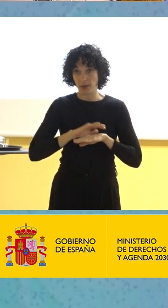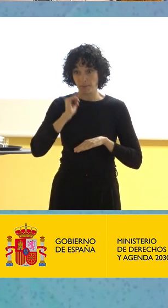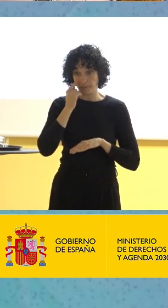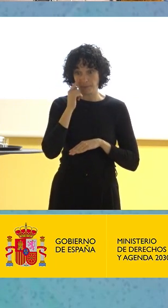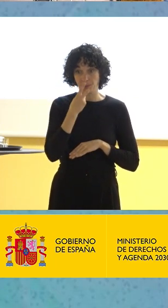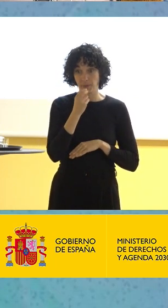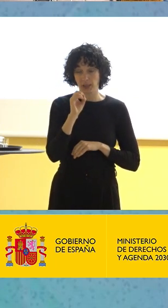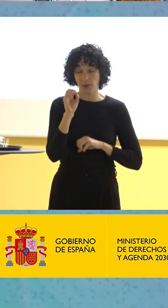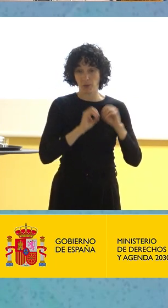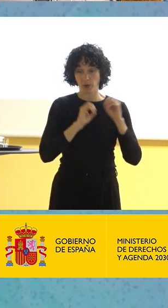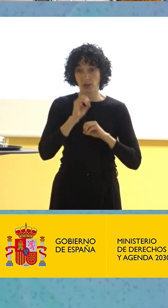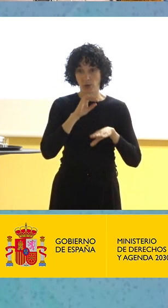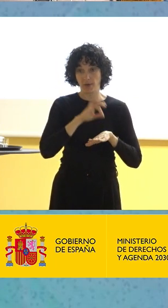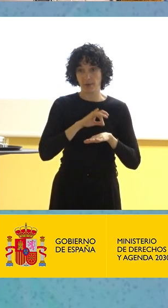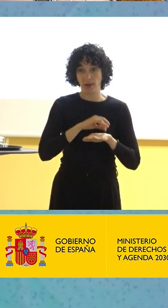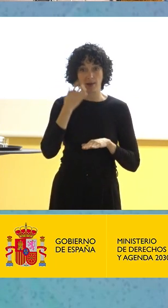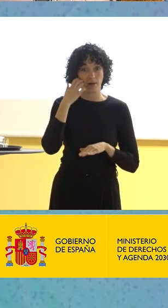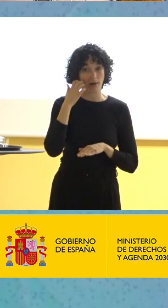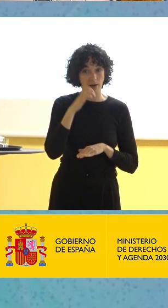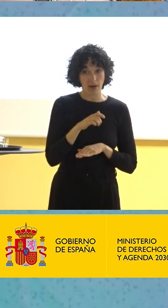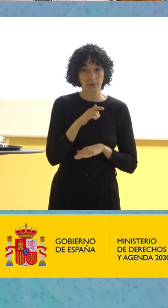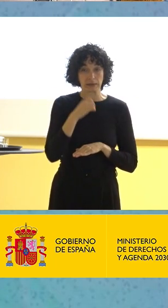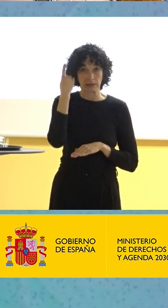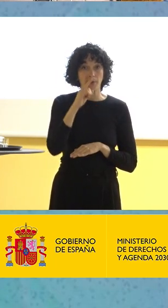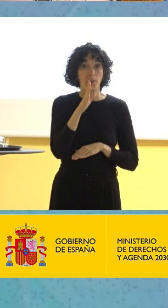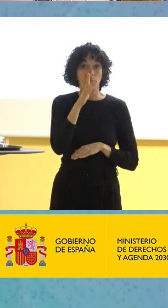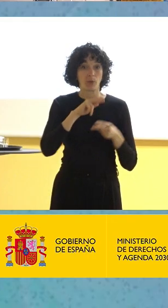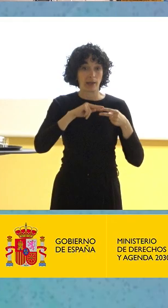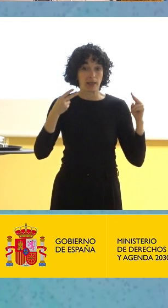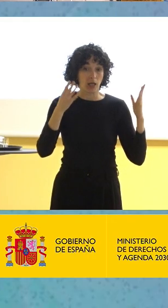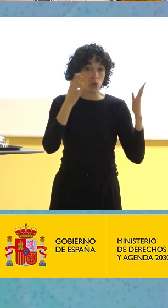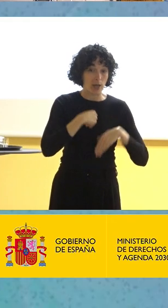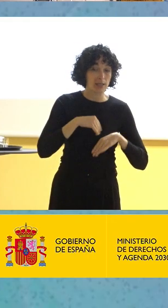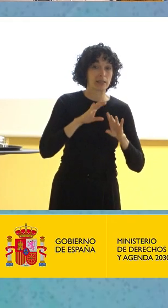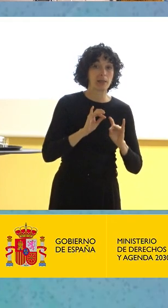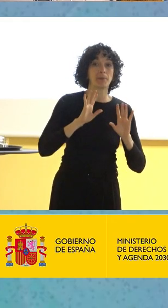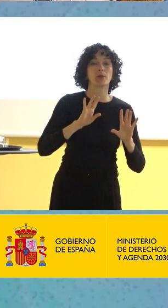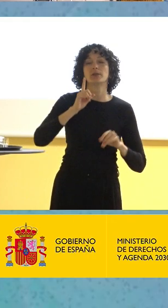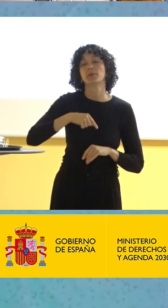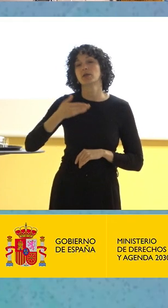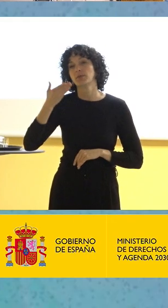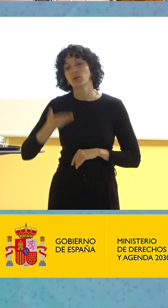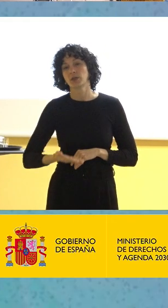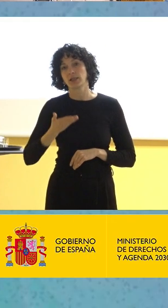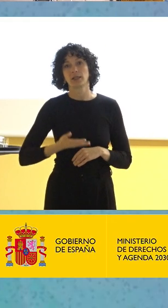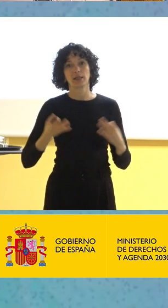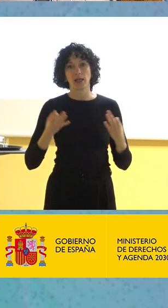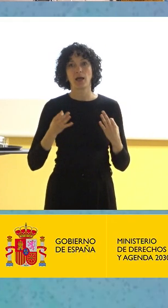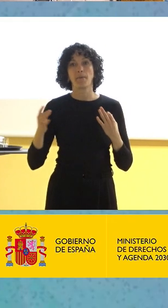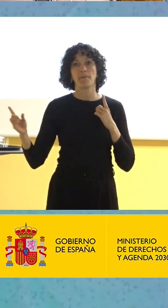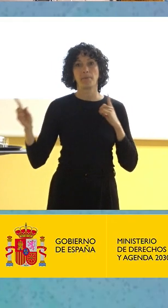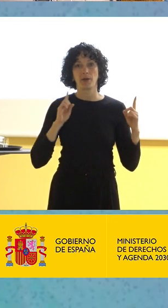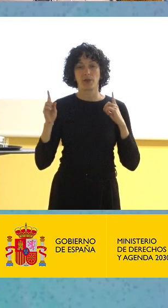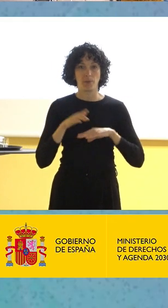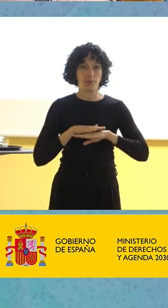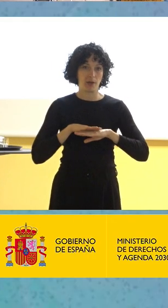de las enfermedades raras se considera que no tienen unas causas genéticas, pues bueno, es también importante, ¿no?, influir en esa prevención